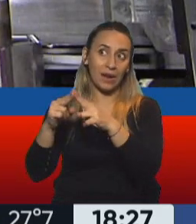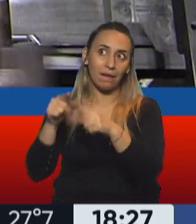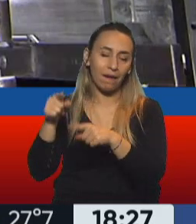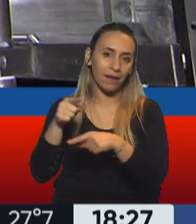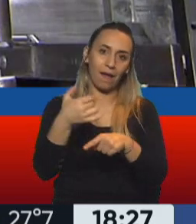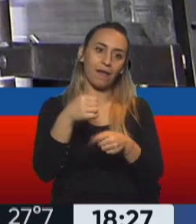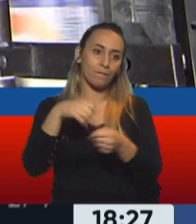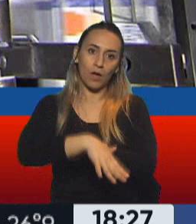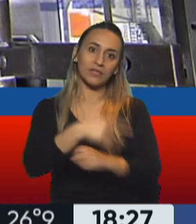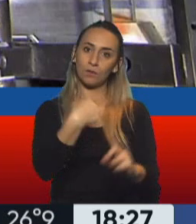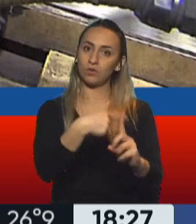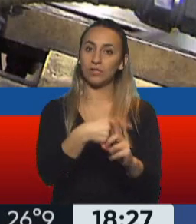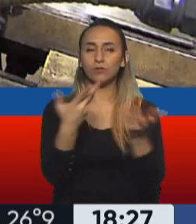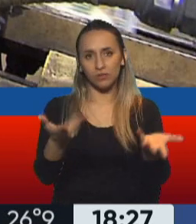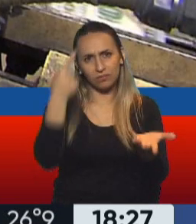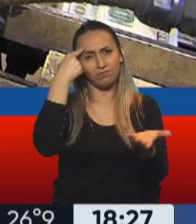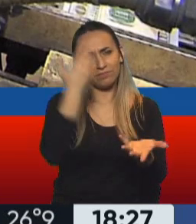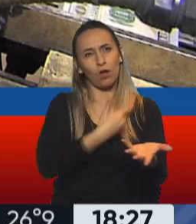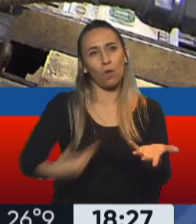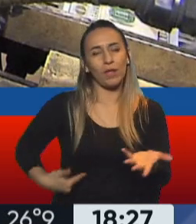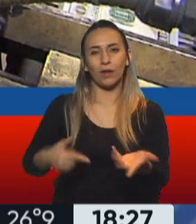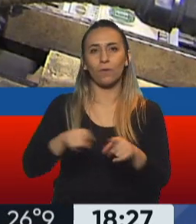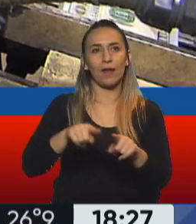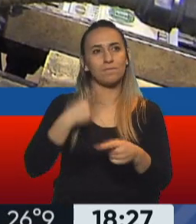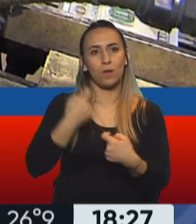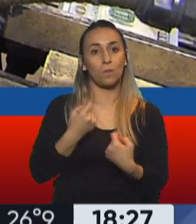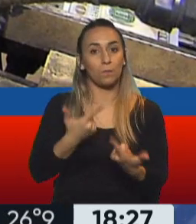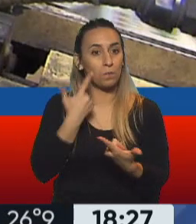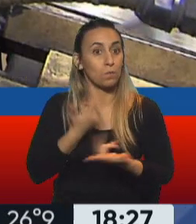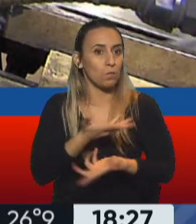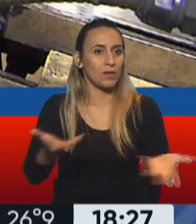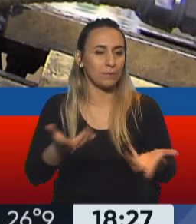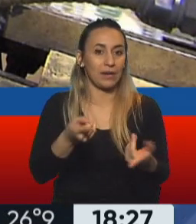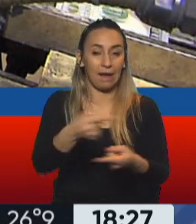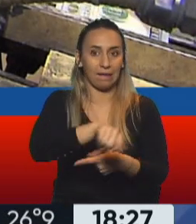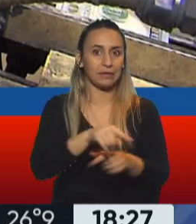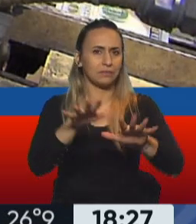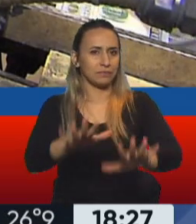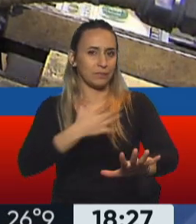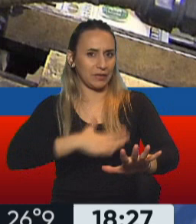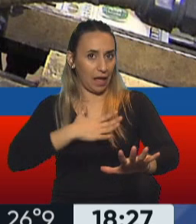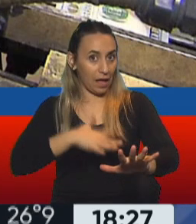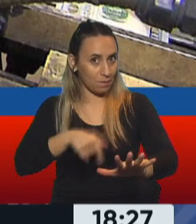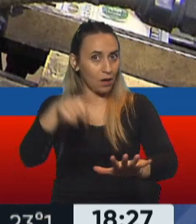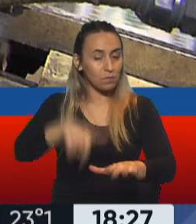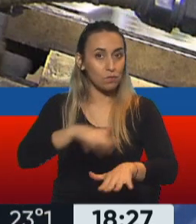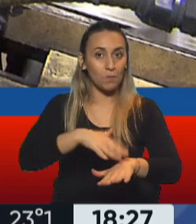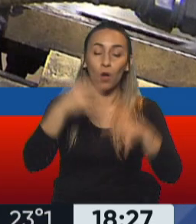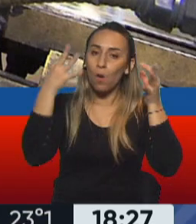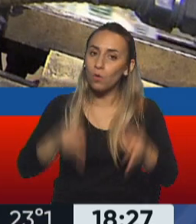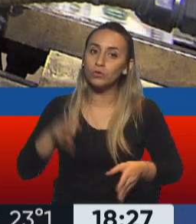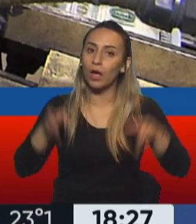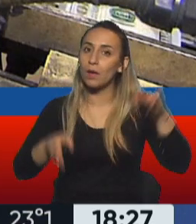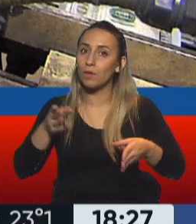algo entonces que podría dar el gobierno a cambio para poder tranquilizar un poco los humos también en plena época electoral, en